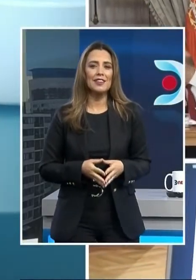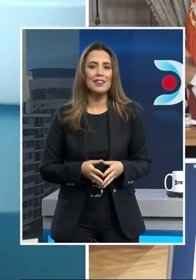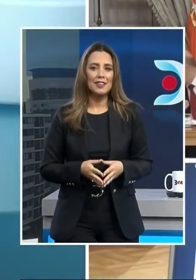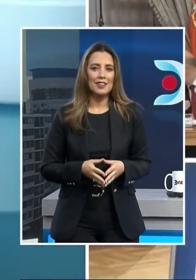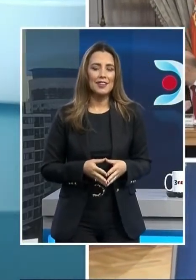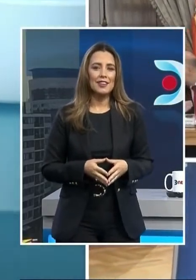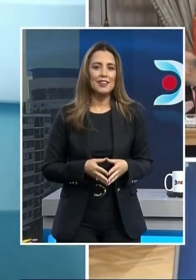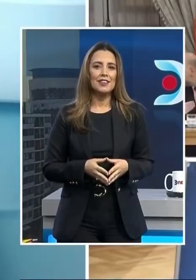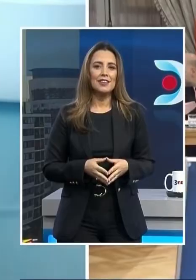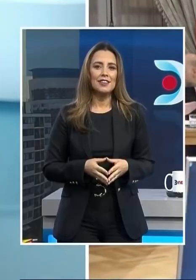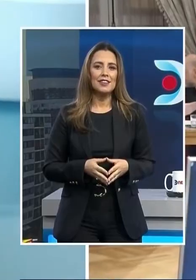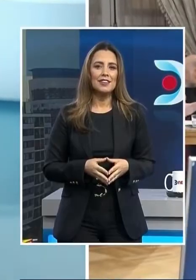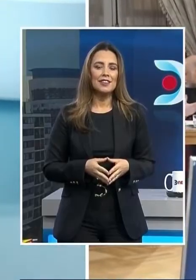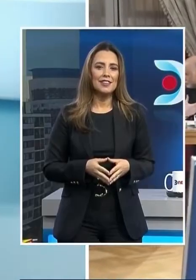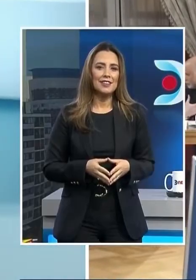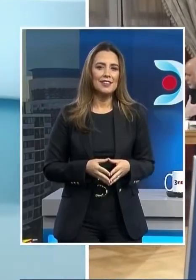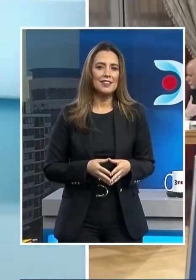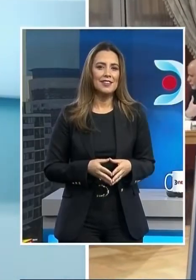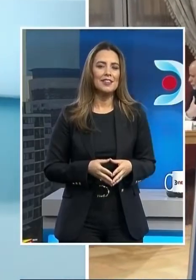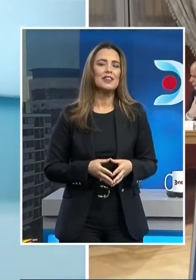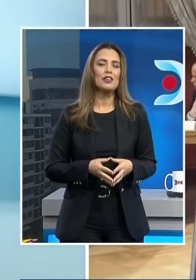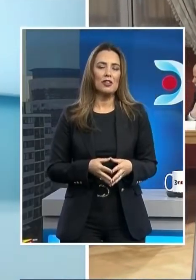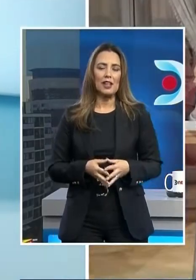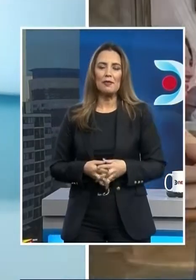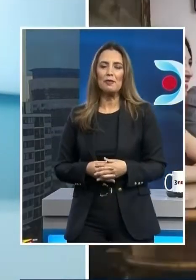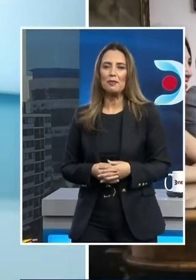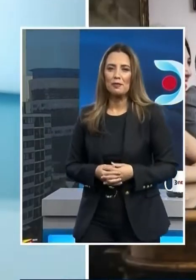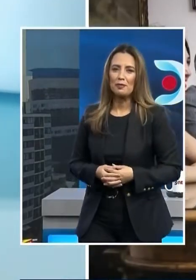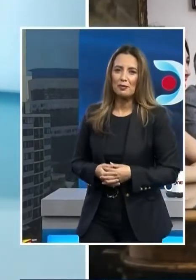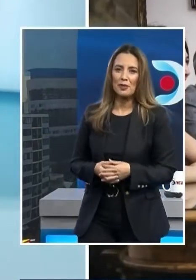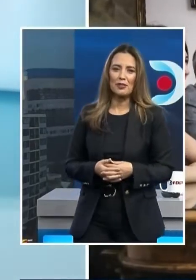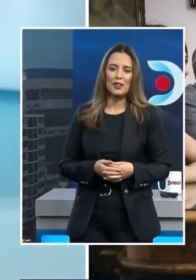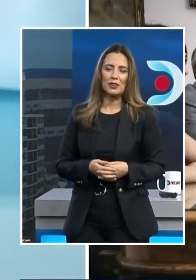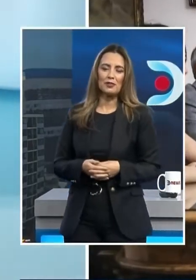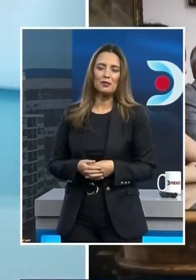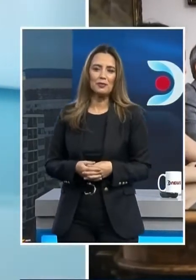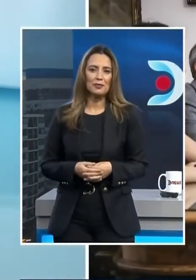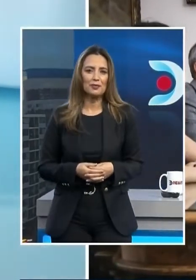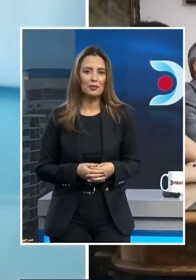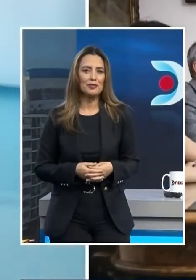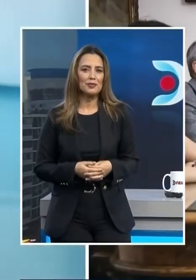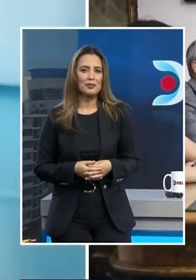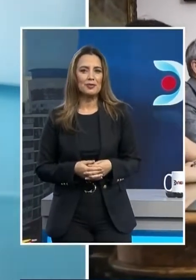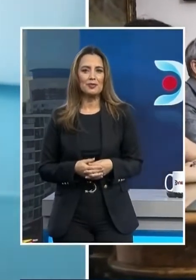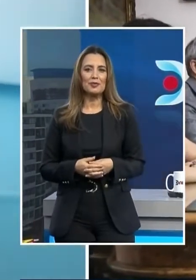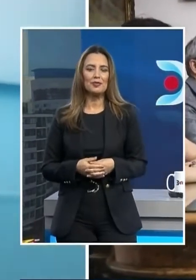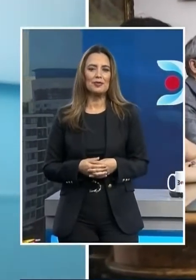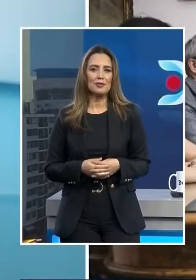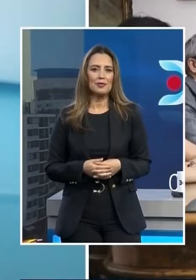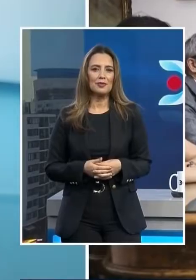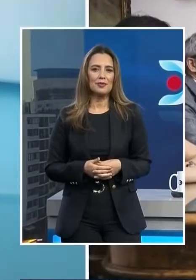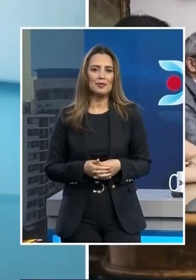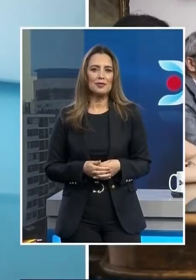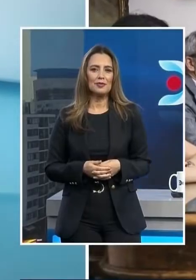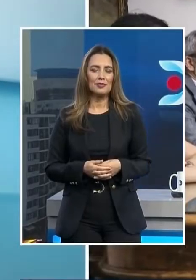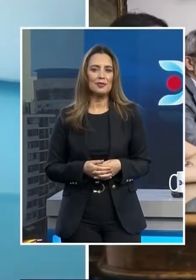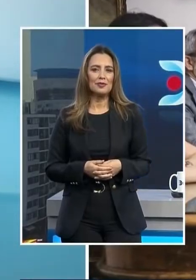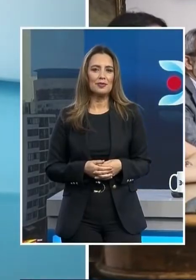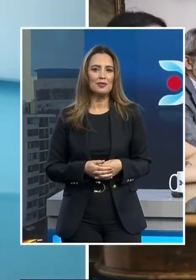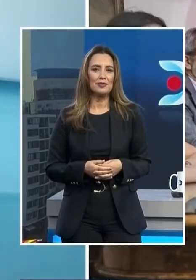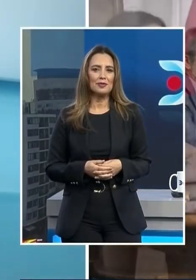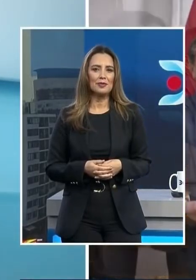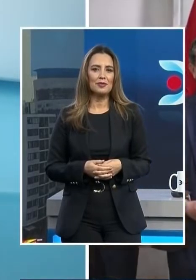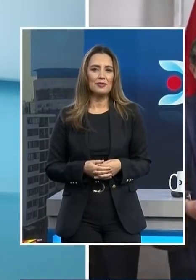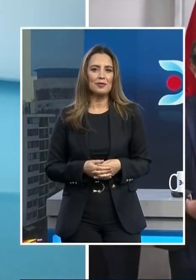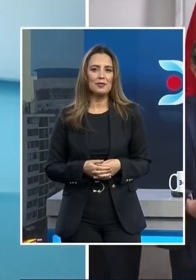Quizás. Ella representa al gobierno en el tema de seguridad. Perfecto. ¿Ya? Y en eso no ha sido efectiva